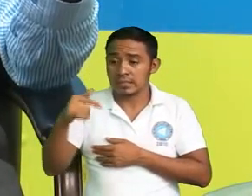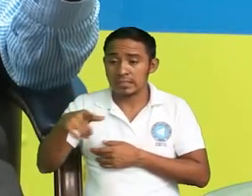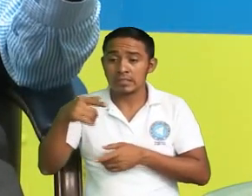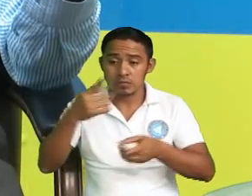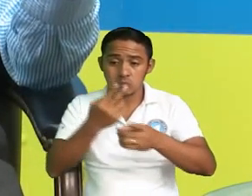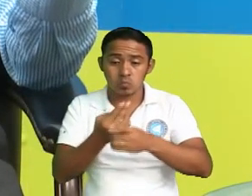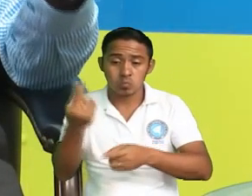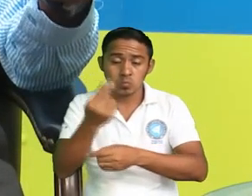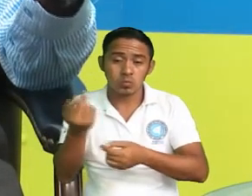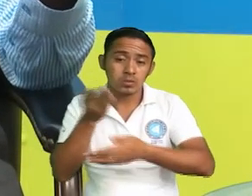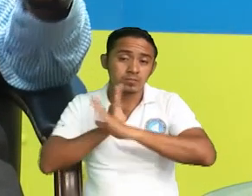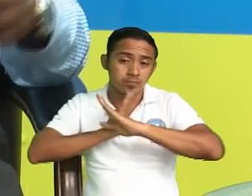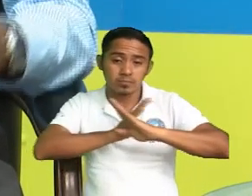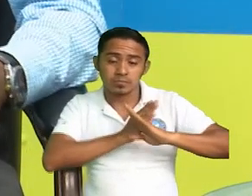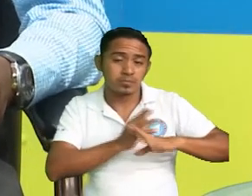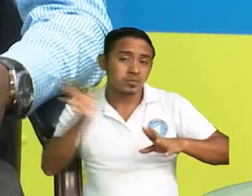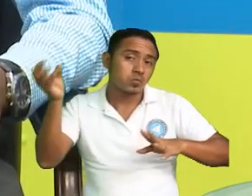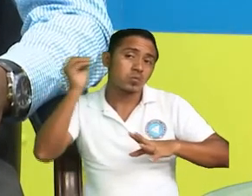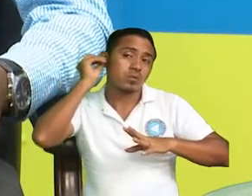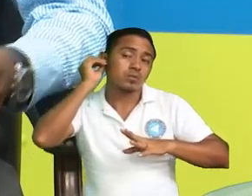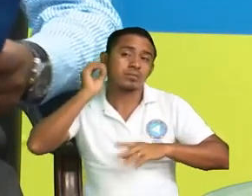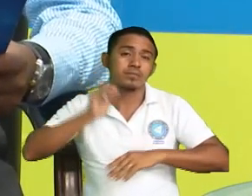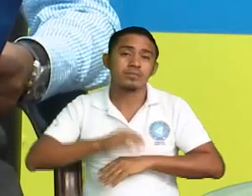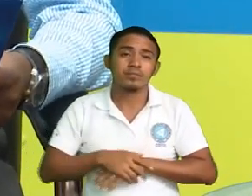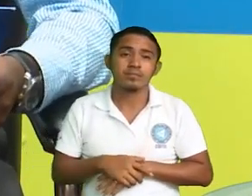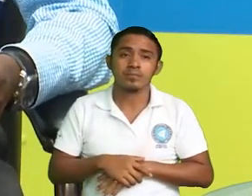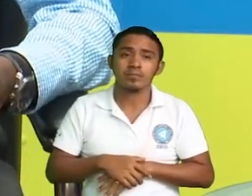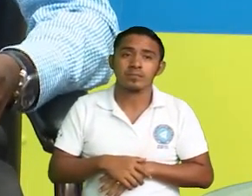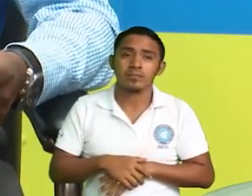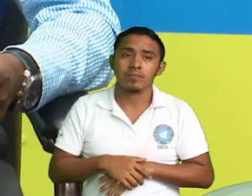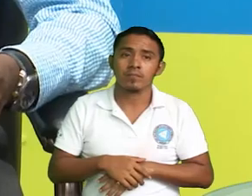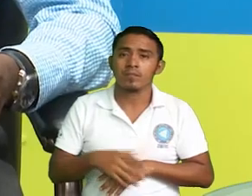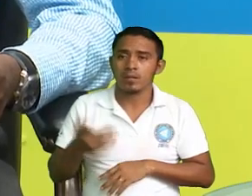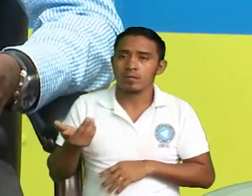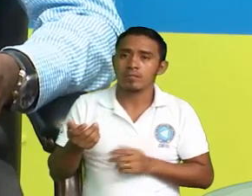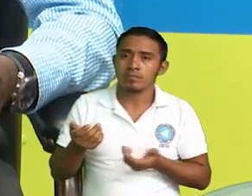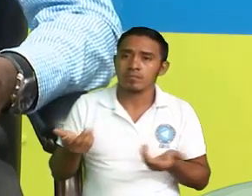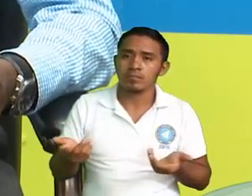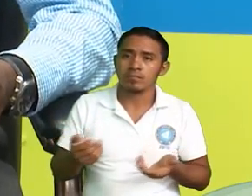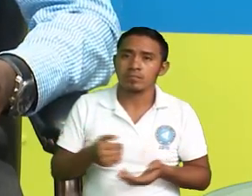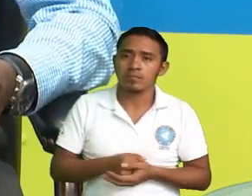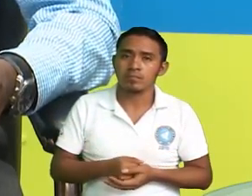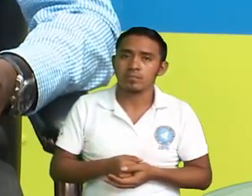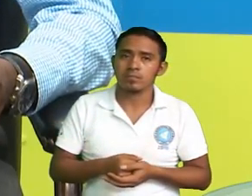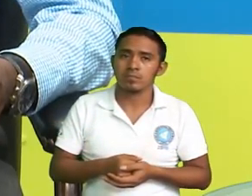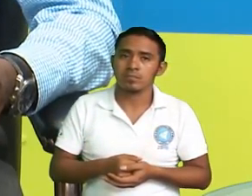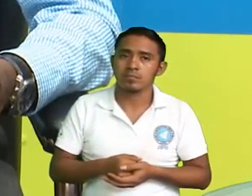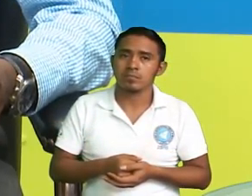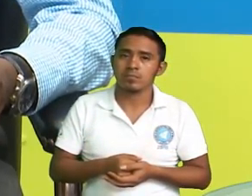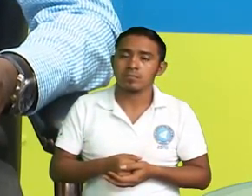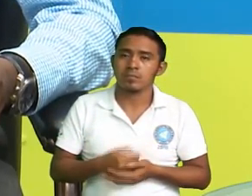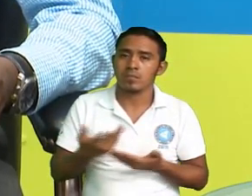bien nos protege de alguna infección en el oído, doctor? Porque es bueno limpiarse, pues, porque tampoco